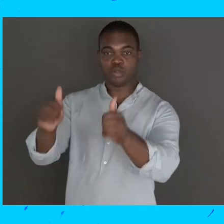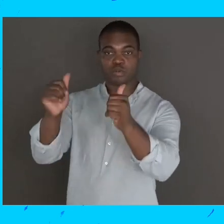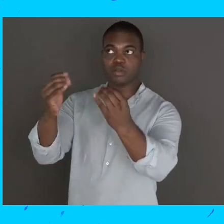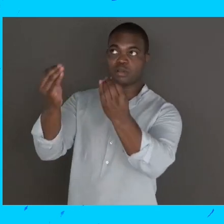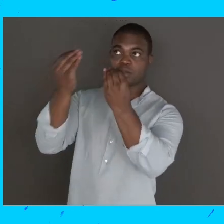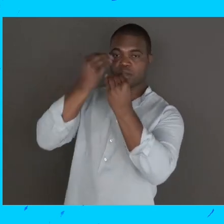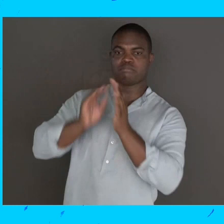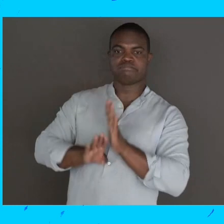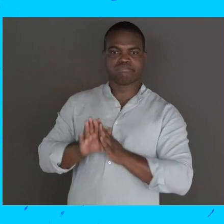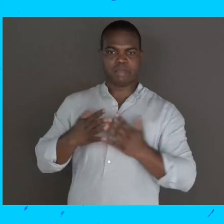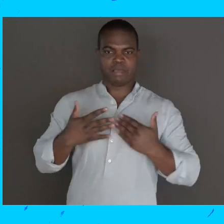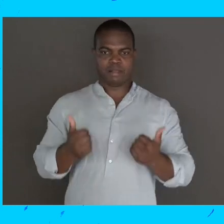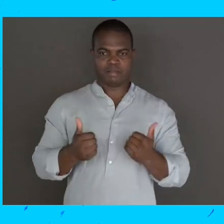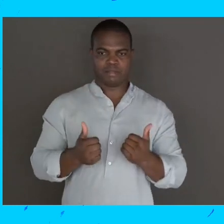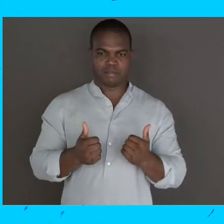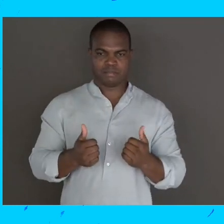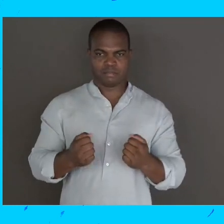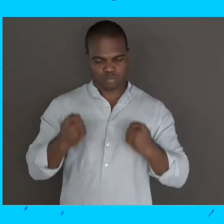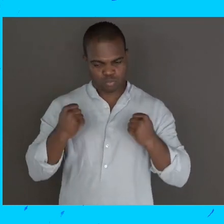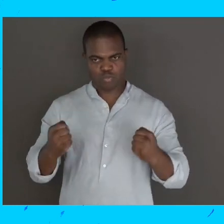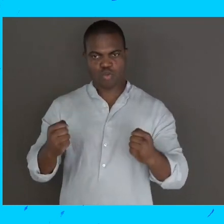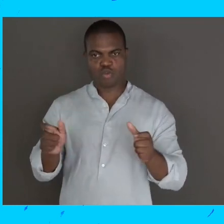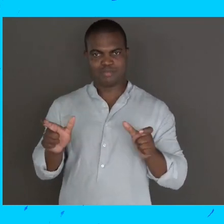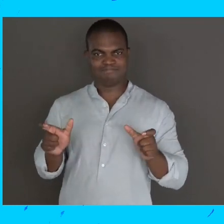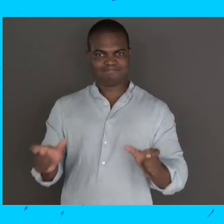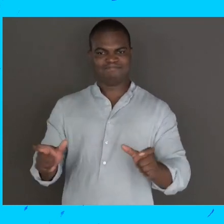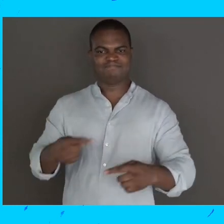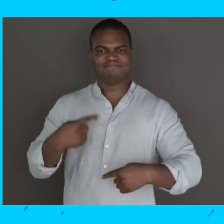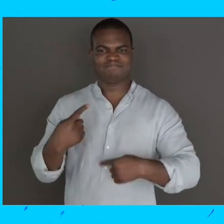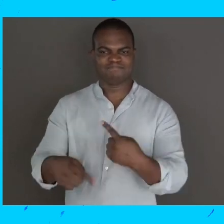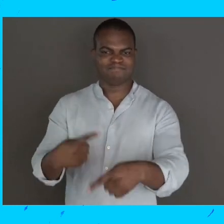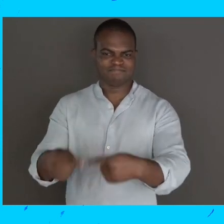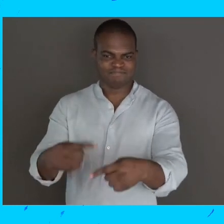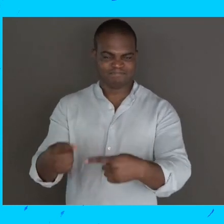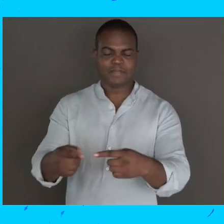adolescentes en mayor reunión de las partes del mundo,